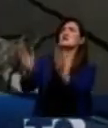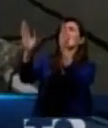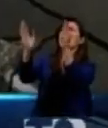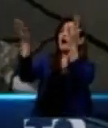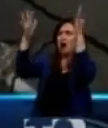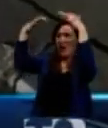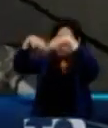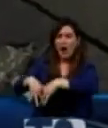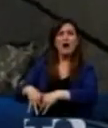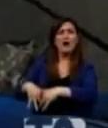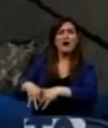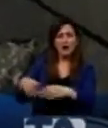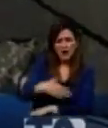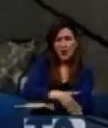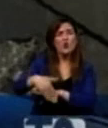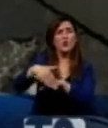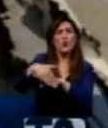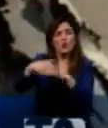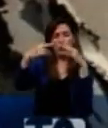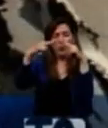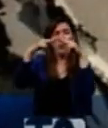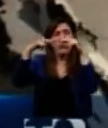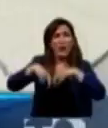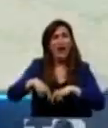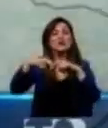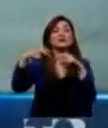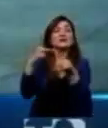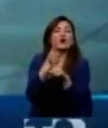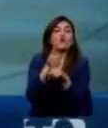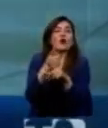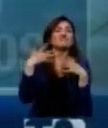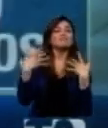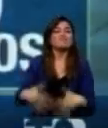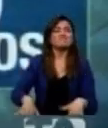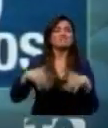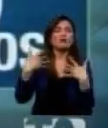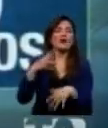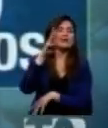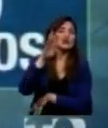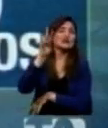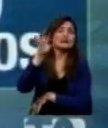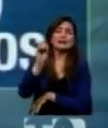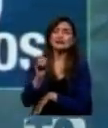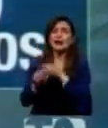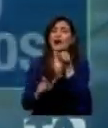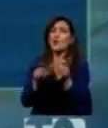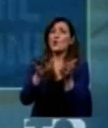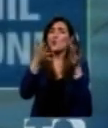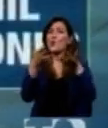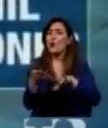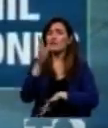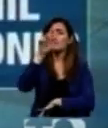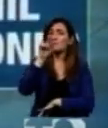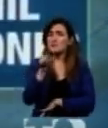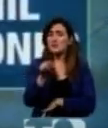enteros destrozados, carreteras y puentes colapsados. El sismo más fuerte sentido en el país dejó más de 670 muertos y